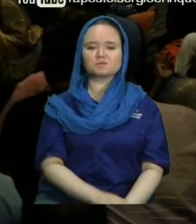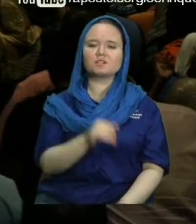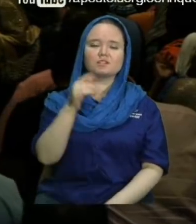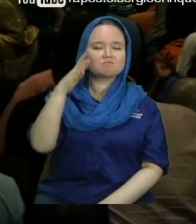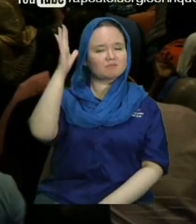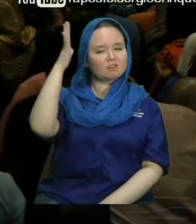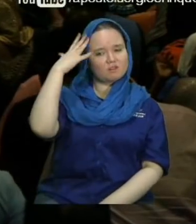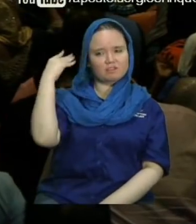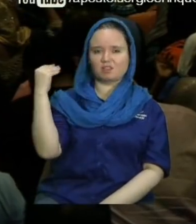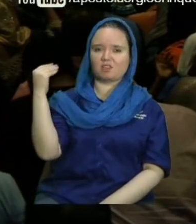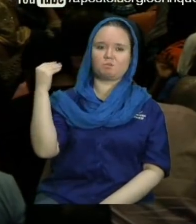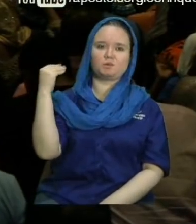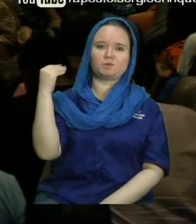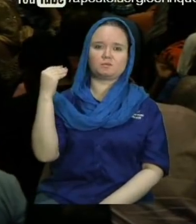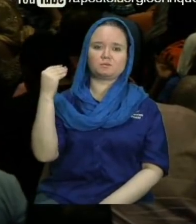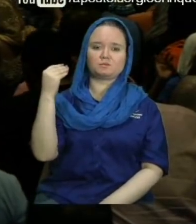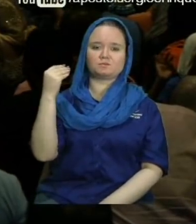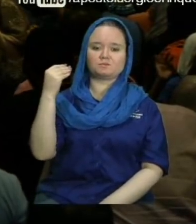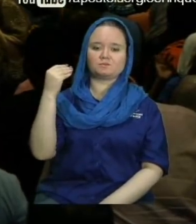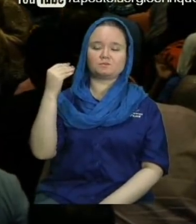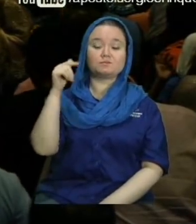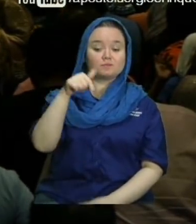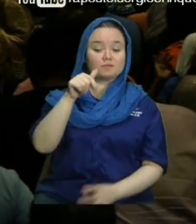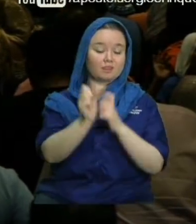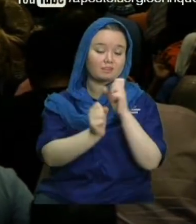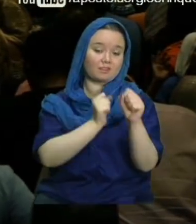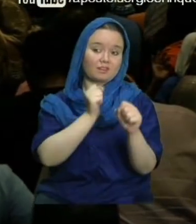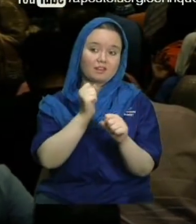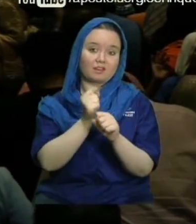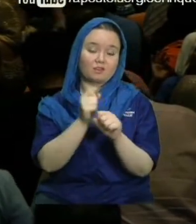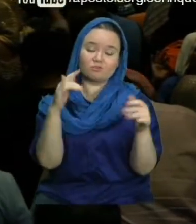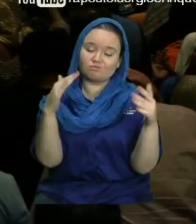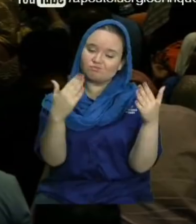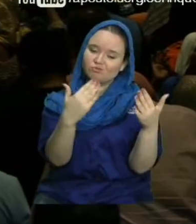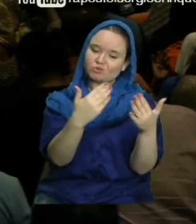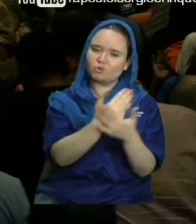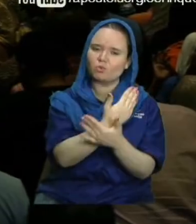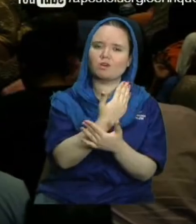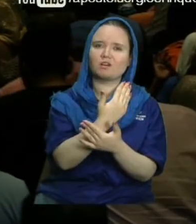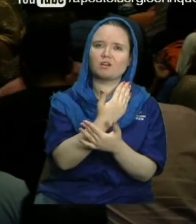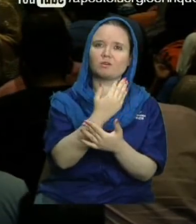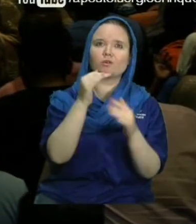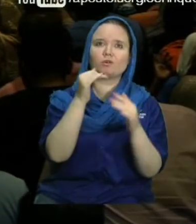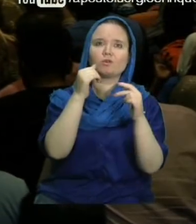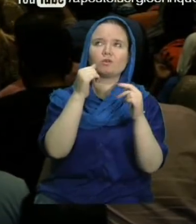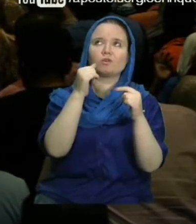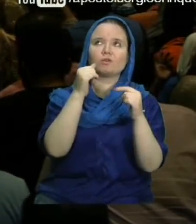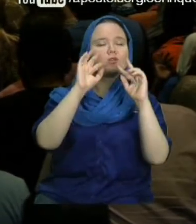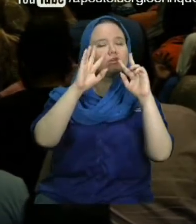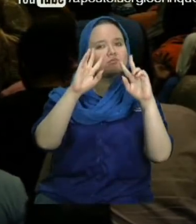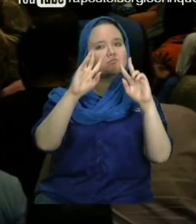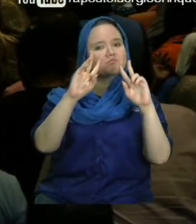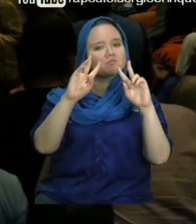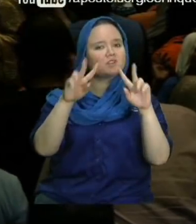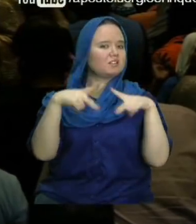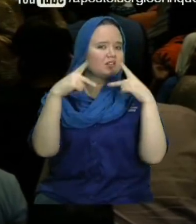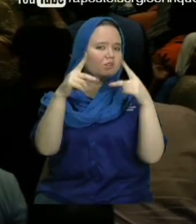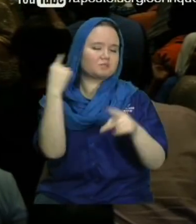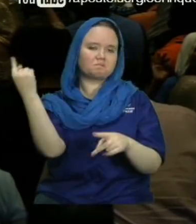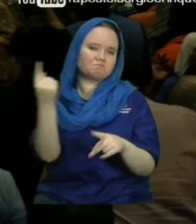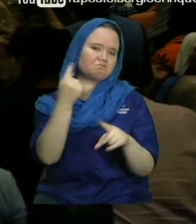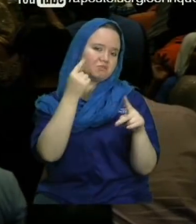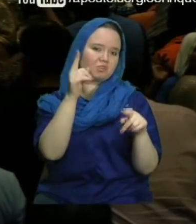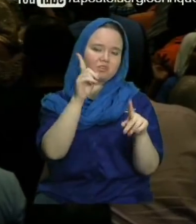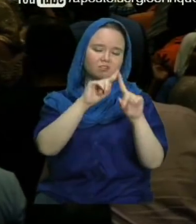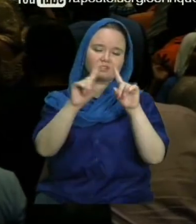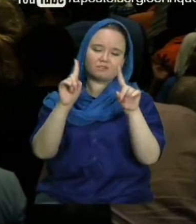olvidémoslo. Es el año del renuevo, que se renueven todas las áreas de nuestra vida,